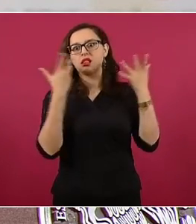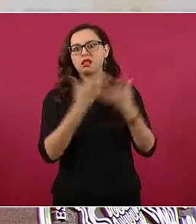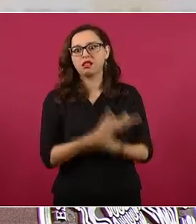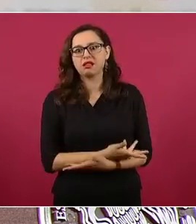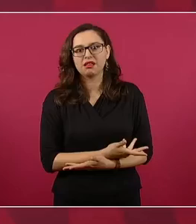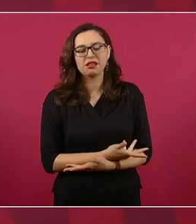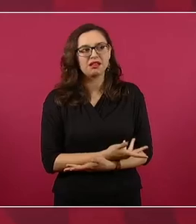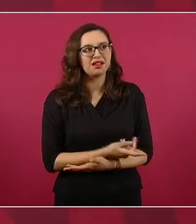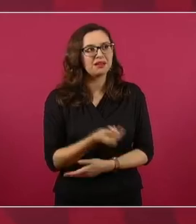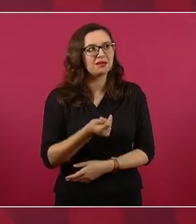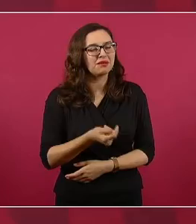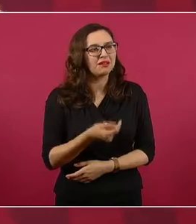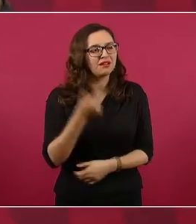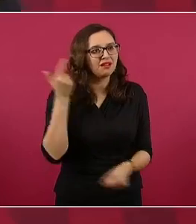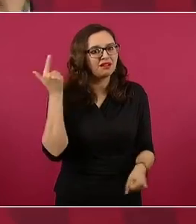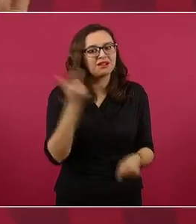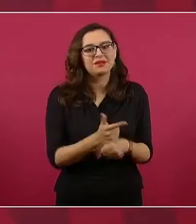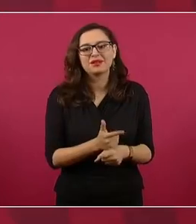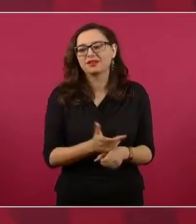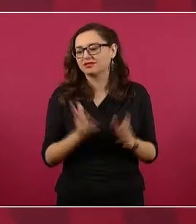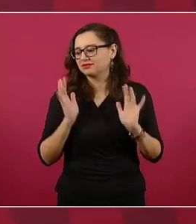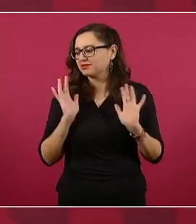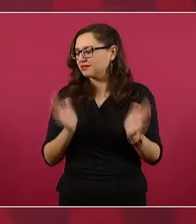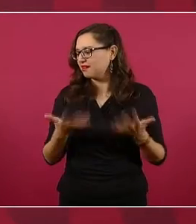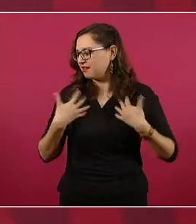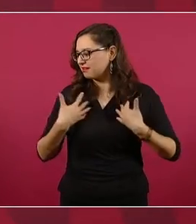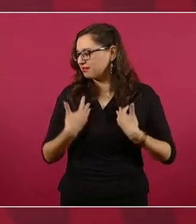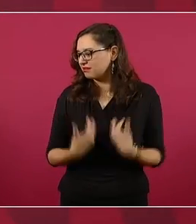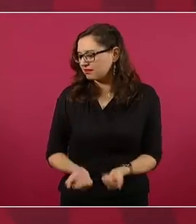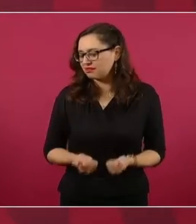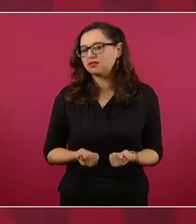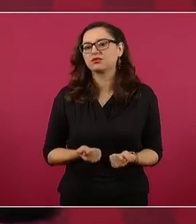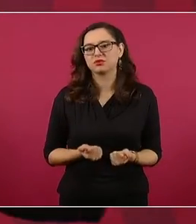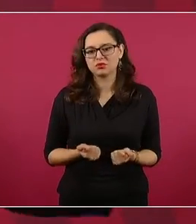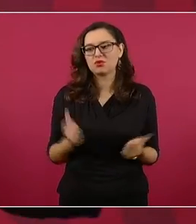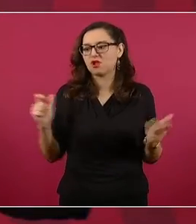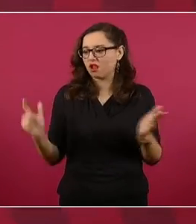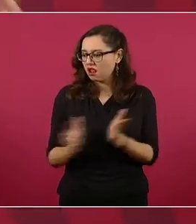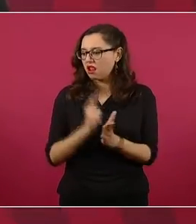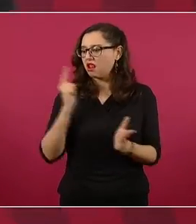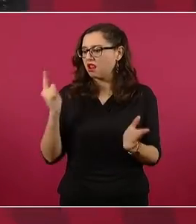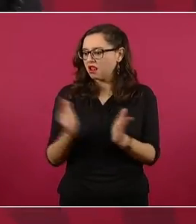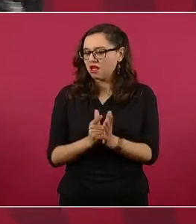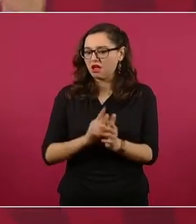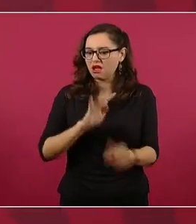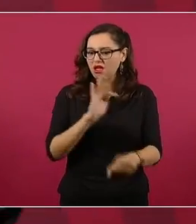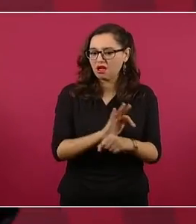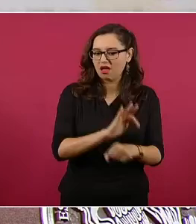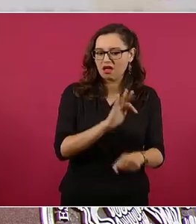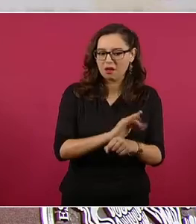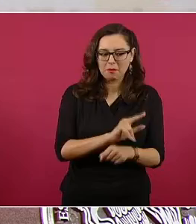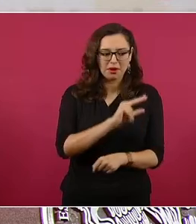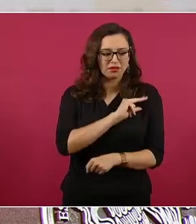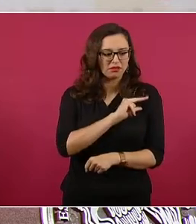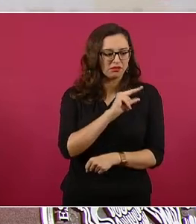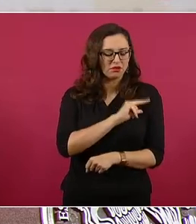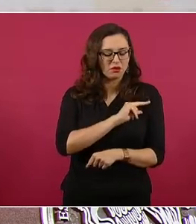claro cómo se había ajustado el marco jurídico para legalizar